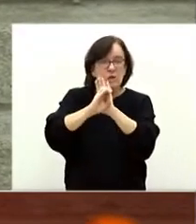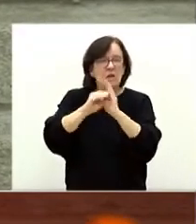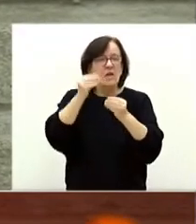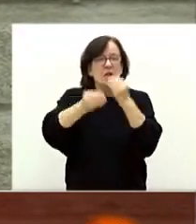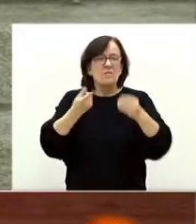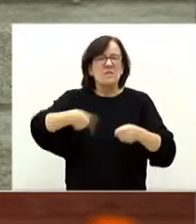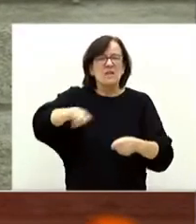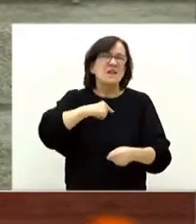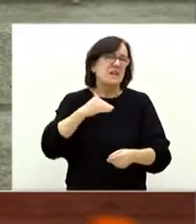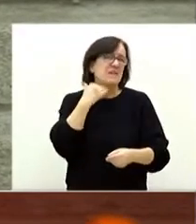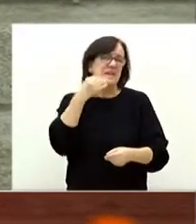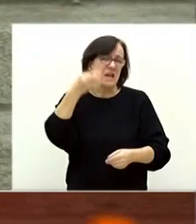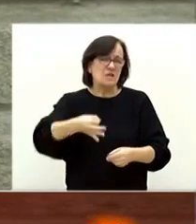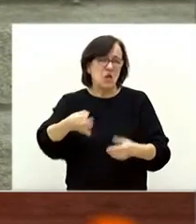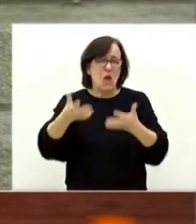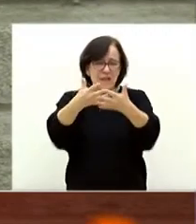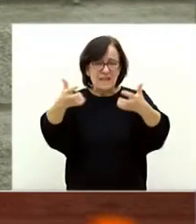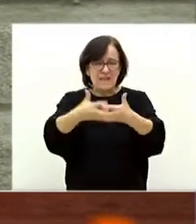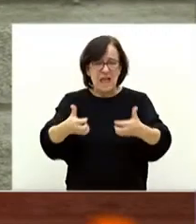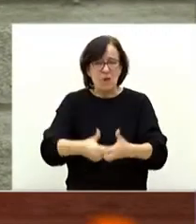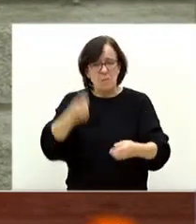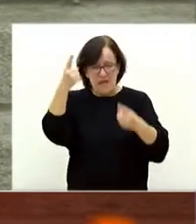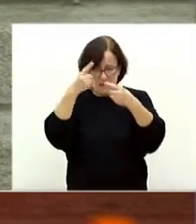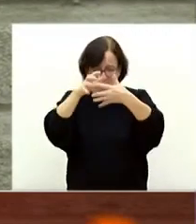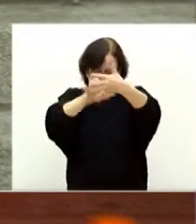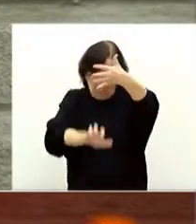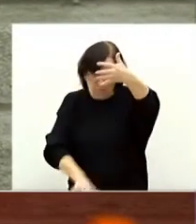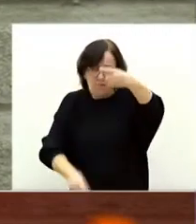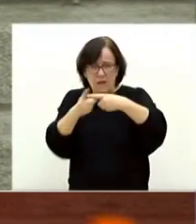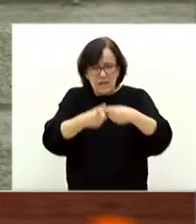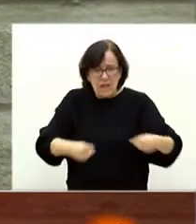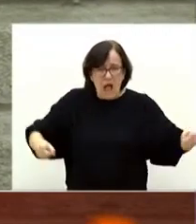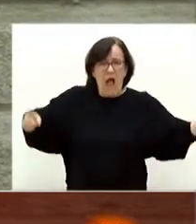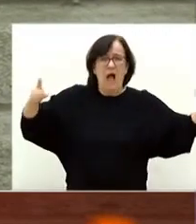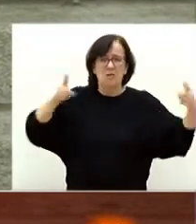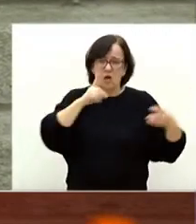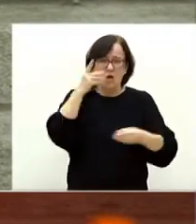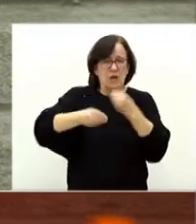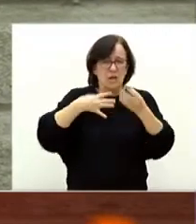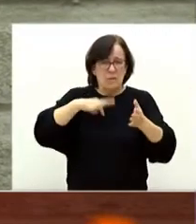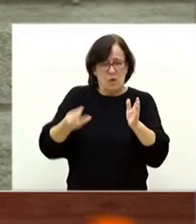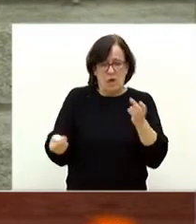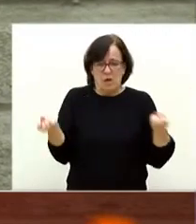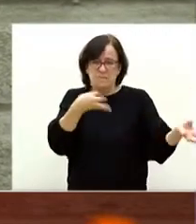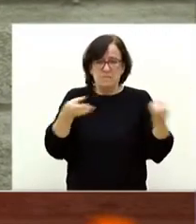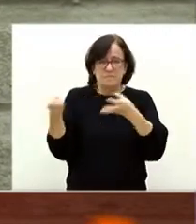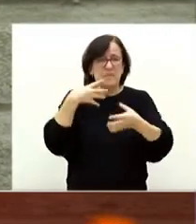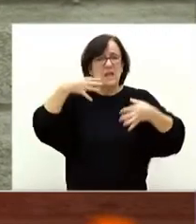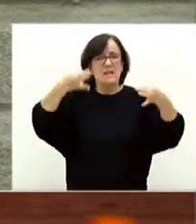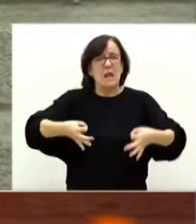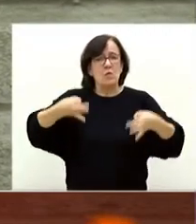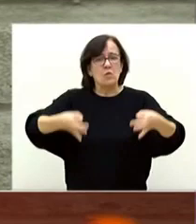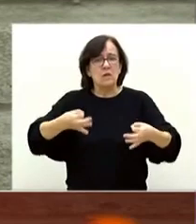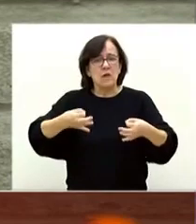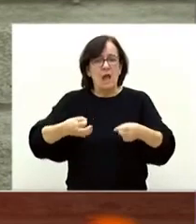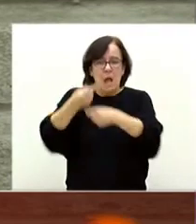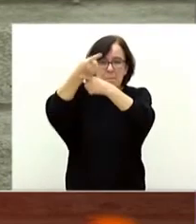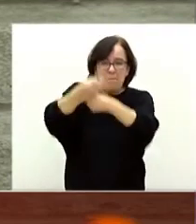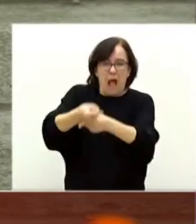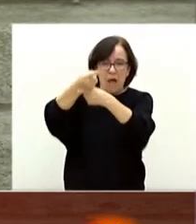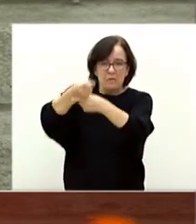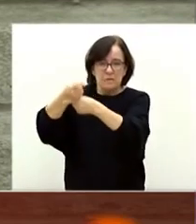tenido probablemente un texto más largo, más prolijo, que se hubiera llenado de seguridades y mandatos